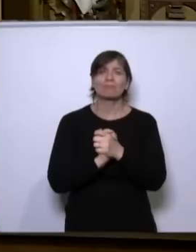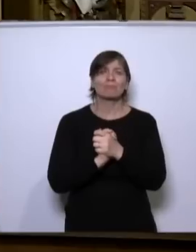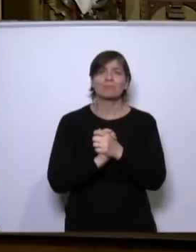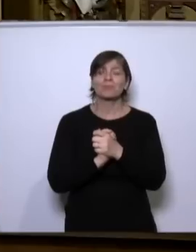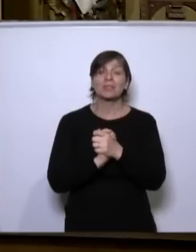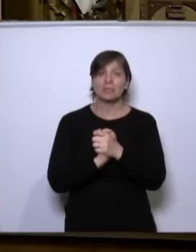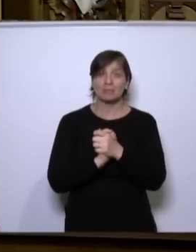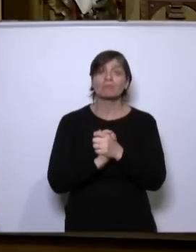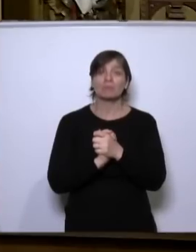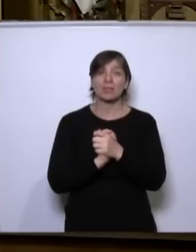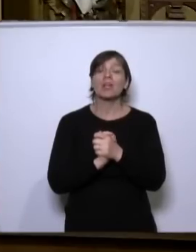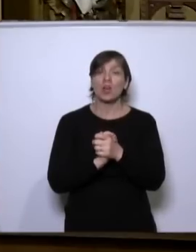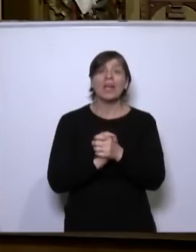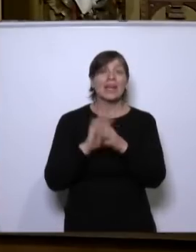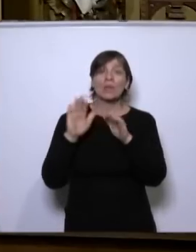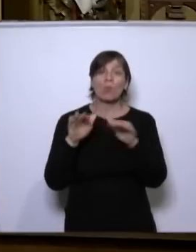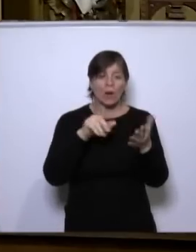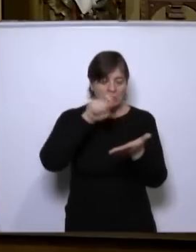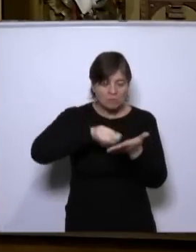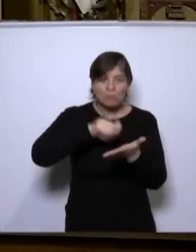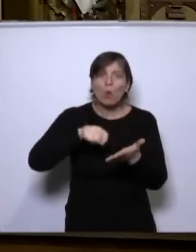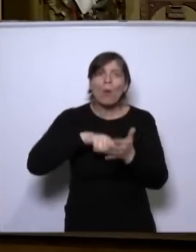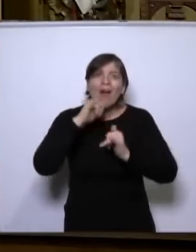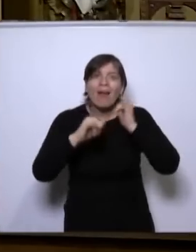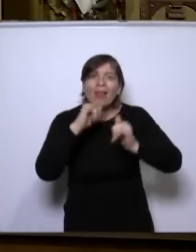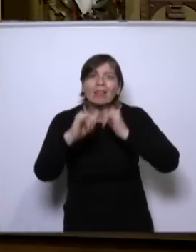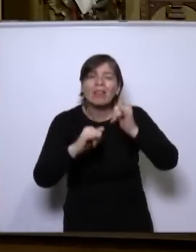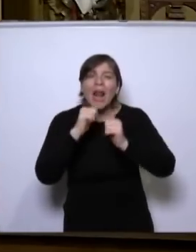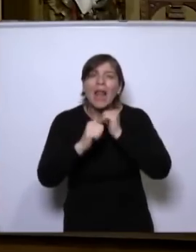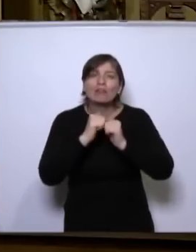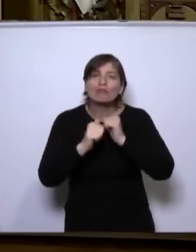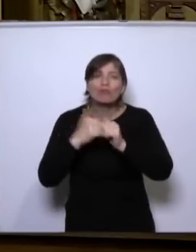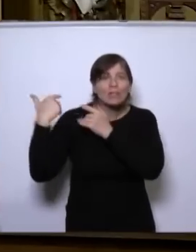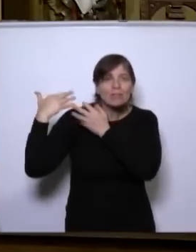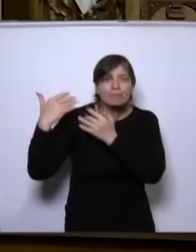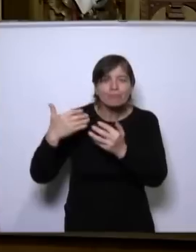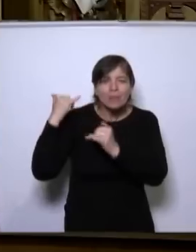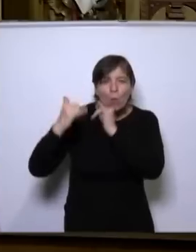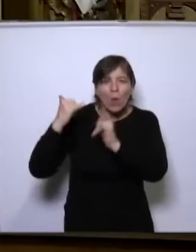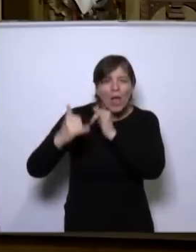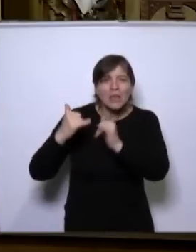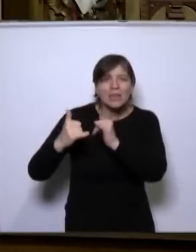En efecto, como lo señala el acta que narra el martirio de San Policarpo,